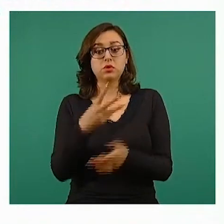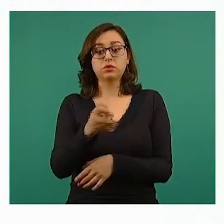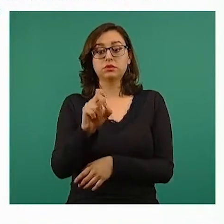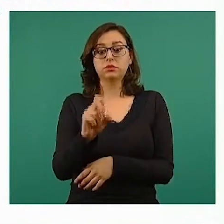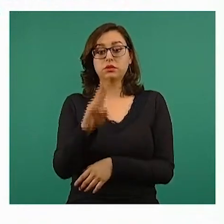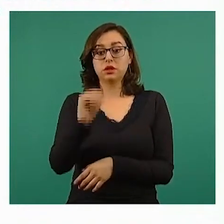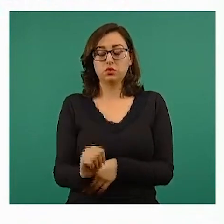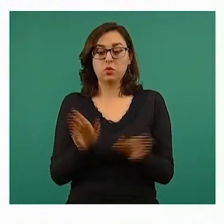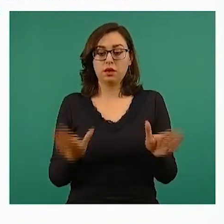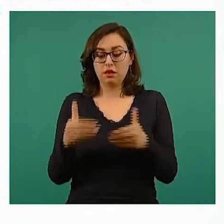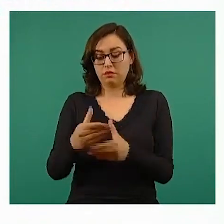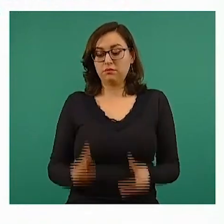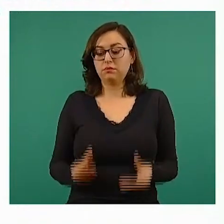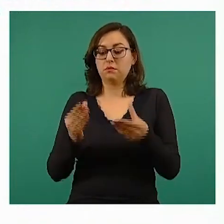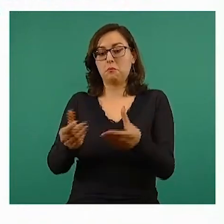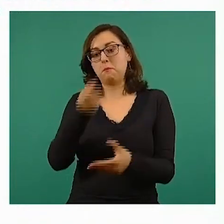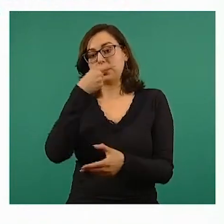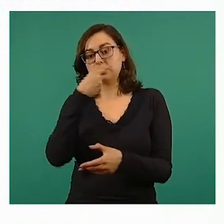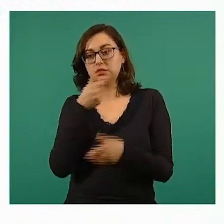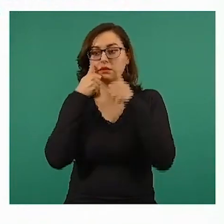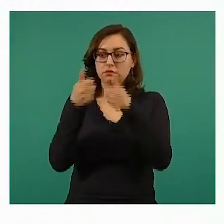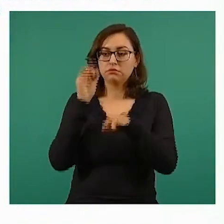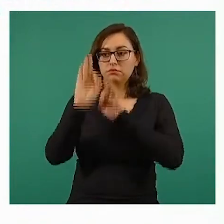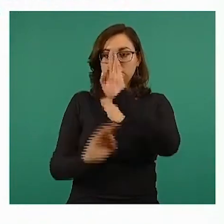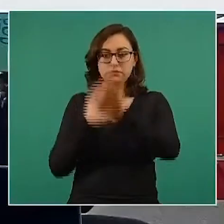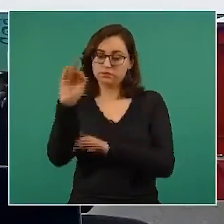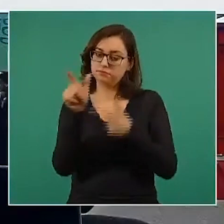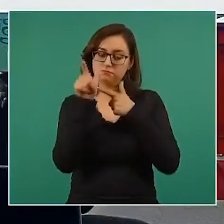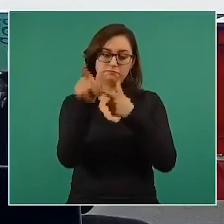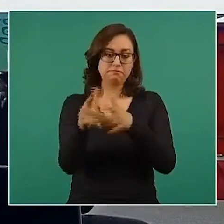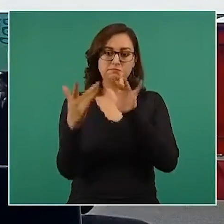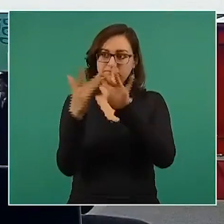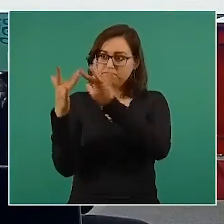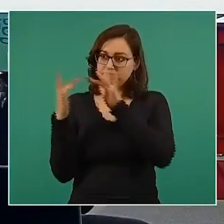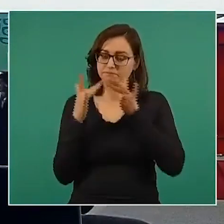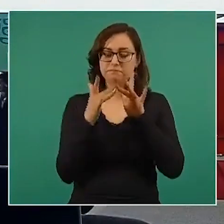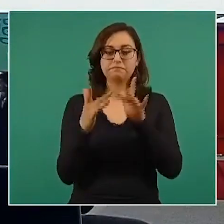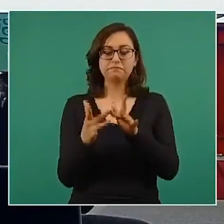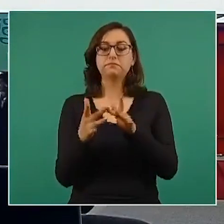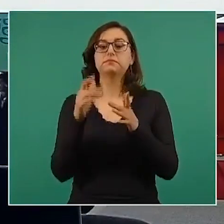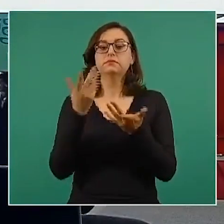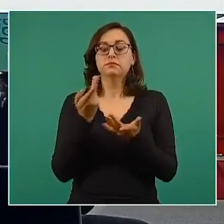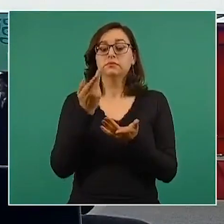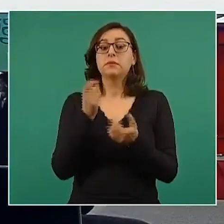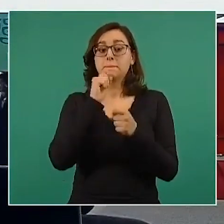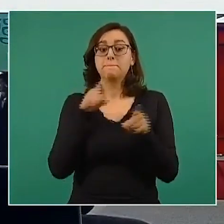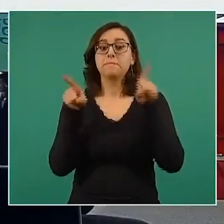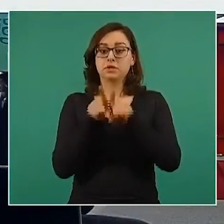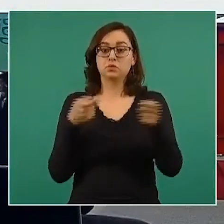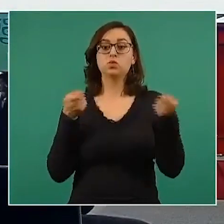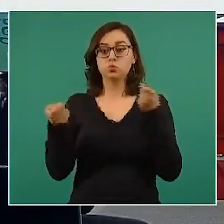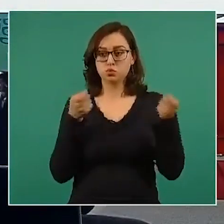96.439 kits, justamente con el objetivo de esta atención oportuna, de este seguimiento de contactos y de este control de